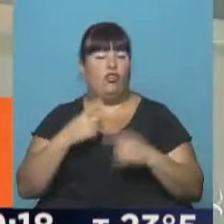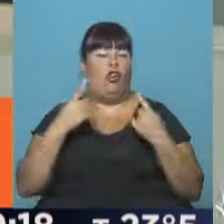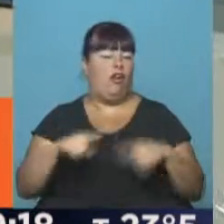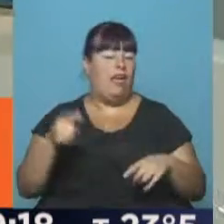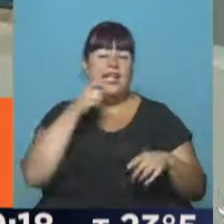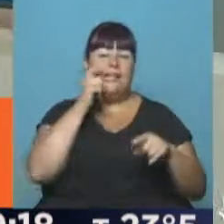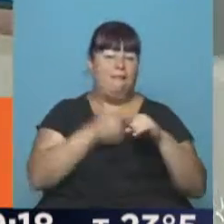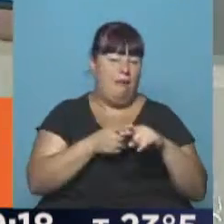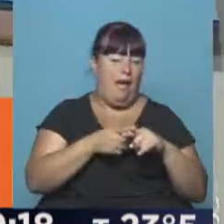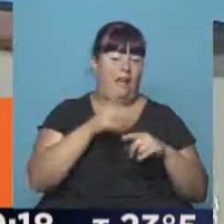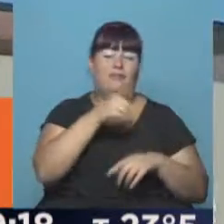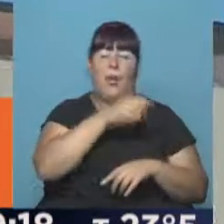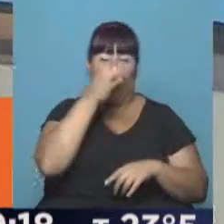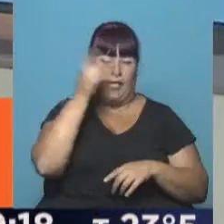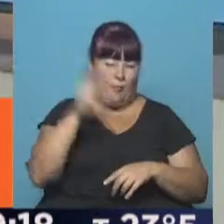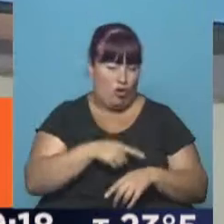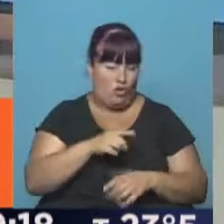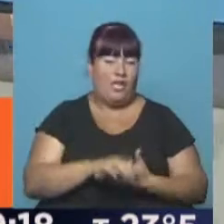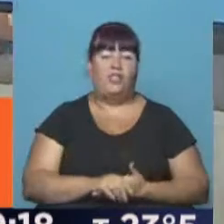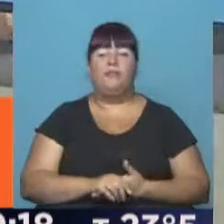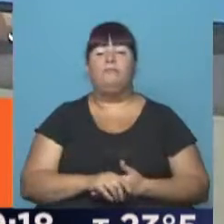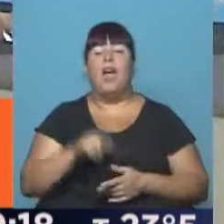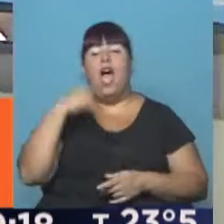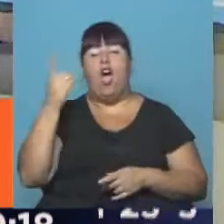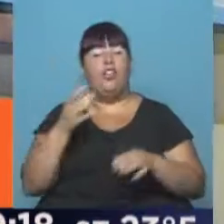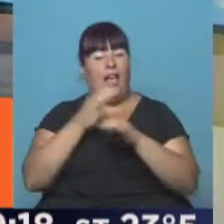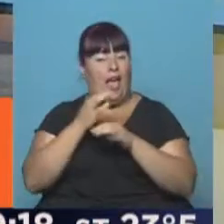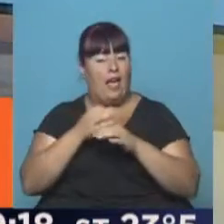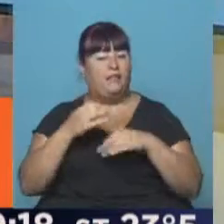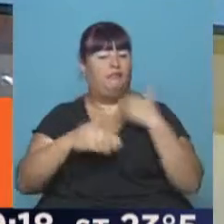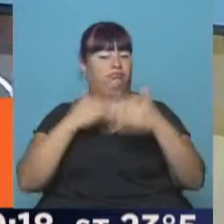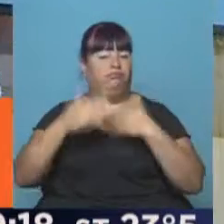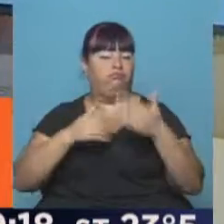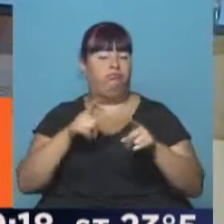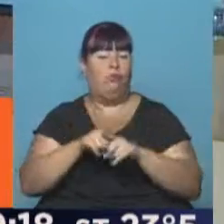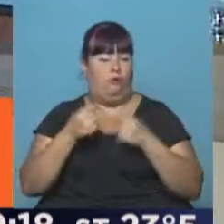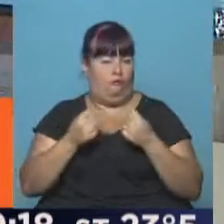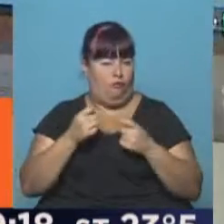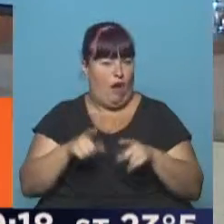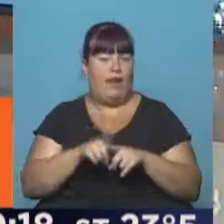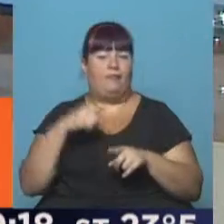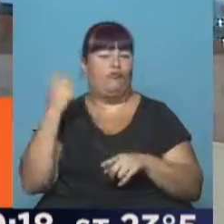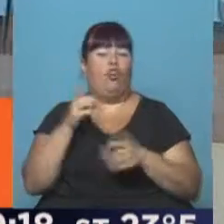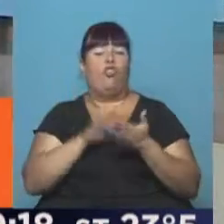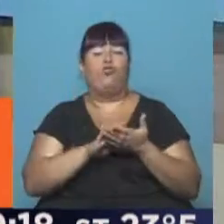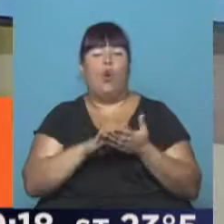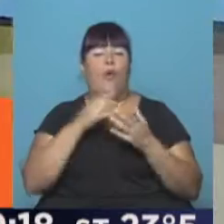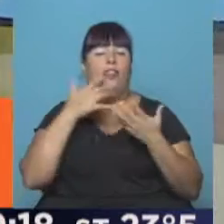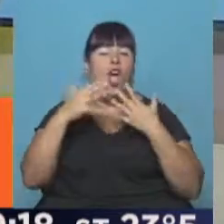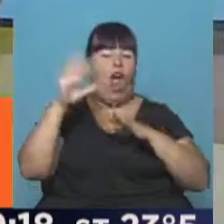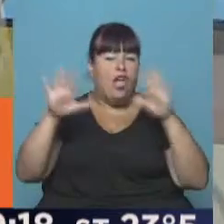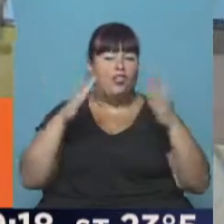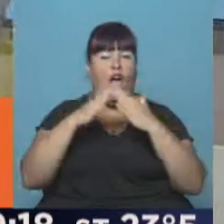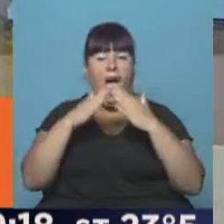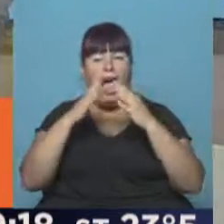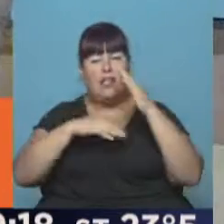cuando lo sumamos está cerca del 20 por ciento y hay rubros que vienen creciendo este muy fuerte como todo lo que tiene que ver con decoración hogar